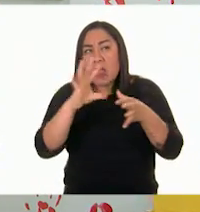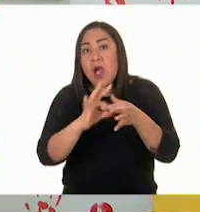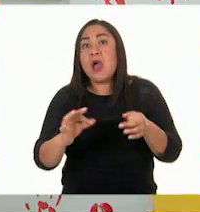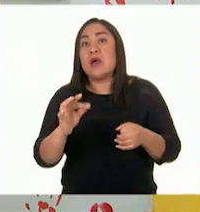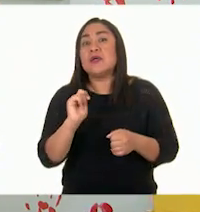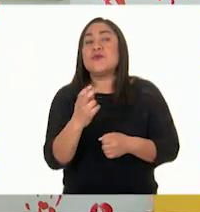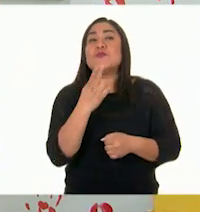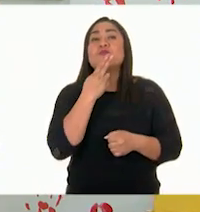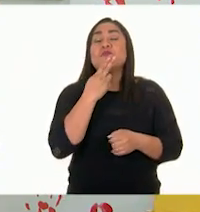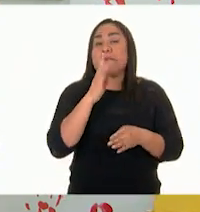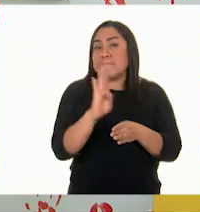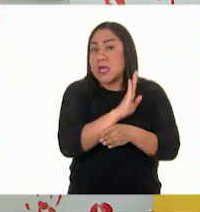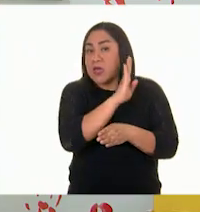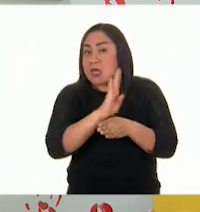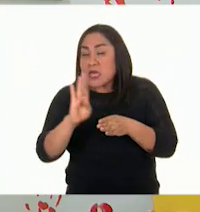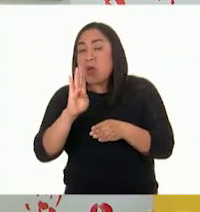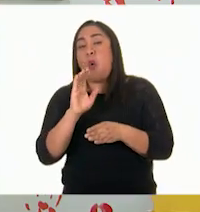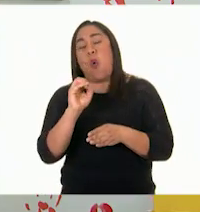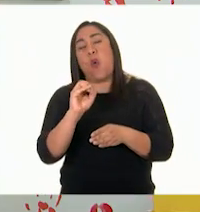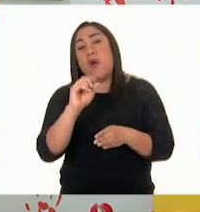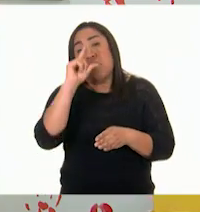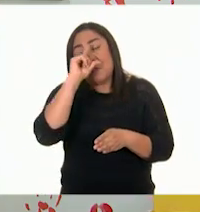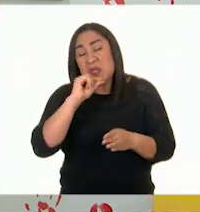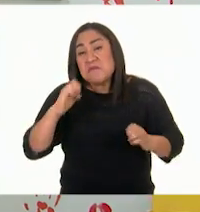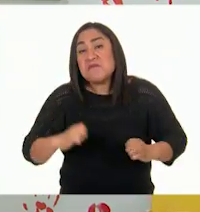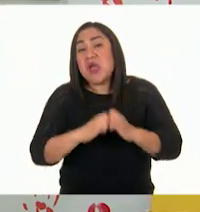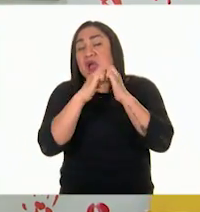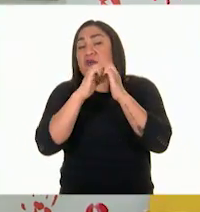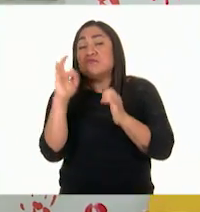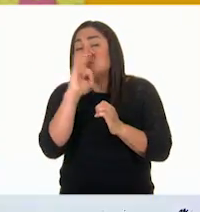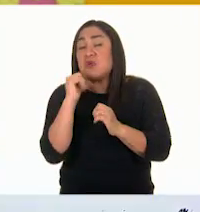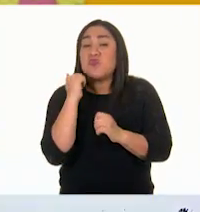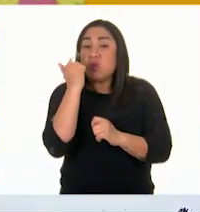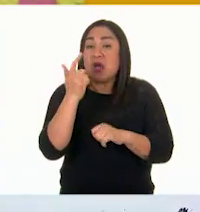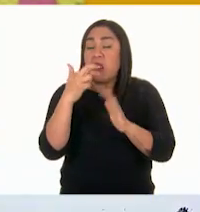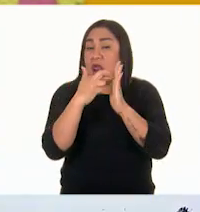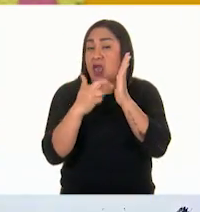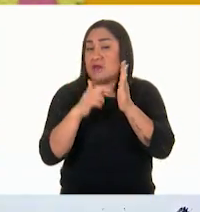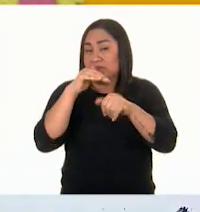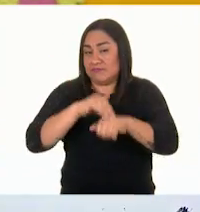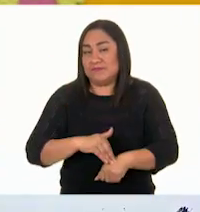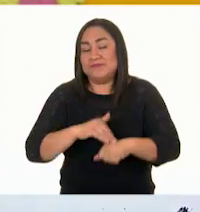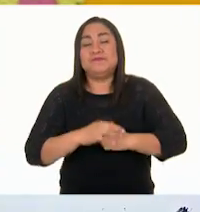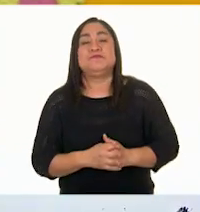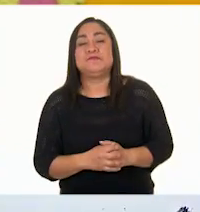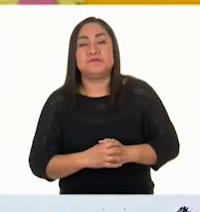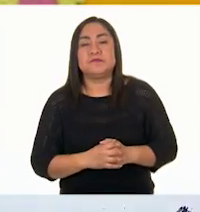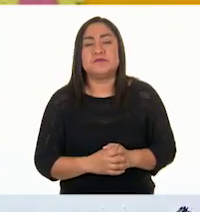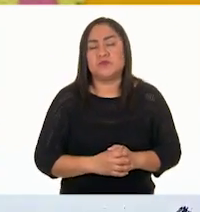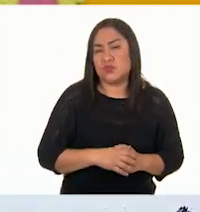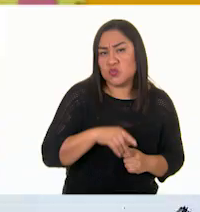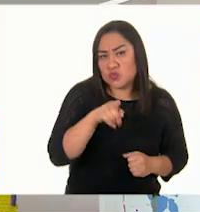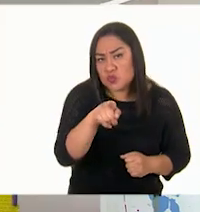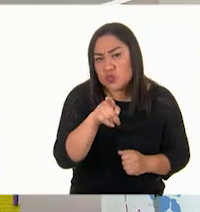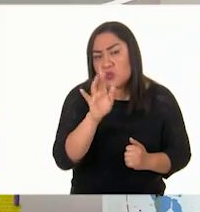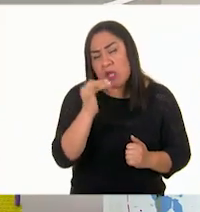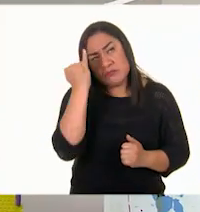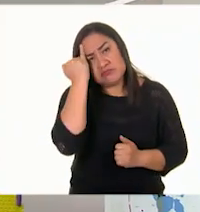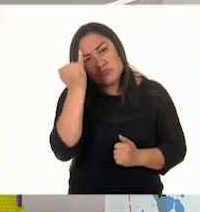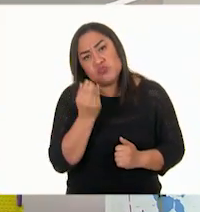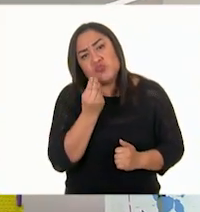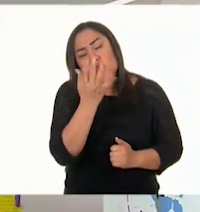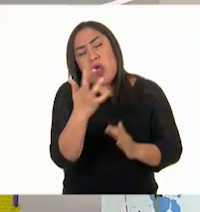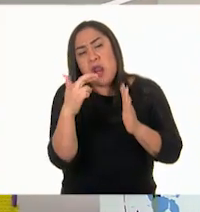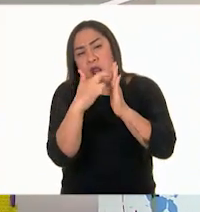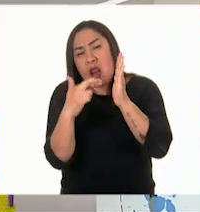consecuencias que tiene el no seguir las reglas. Así es, y tú, ¿propusiste reglas que ayuden a mejorar la